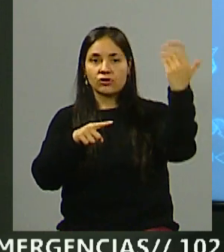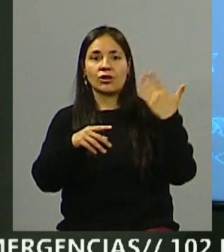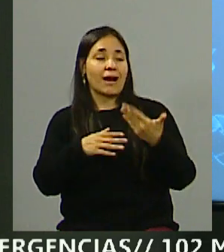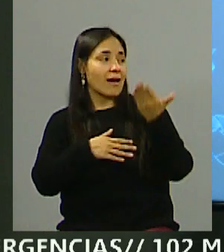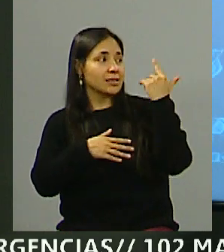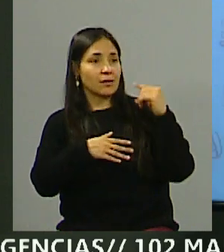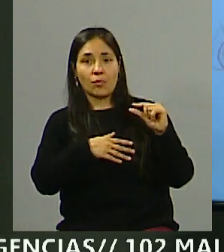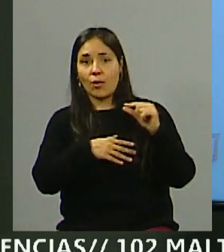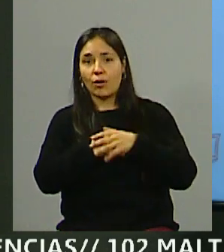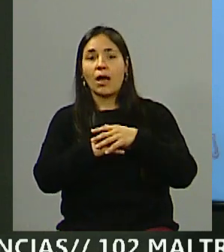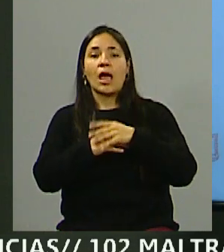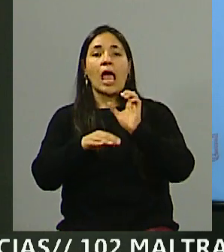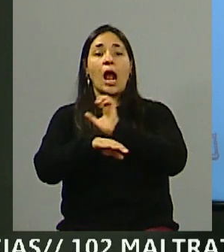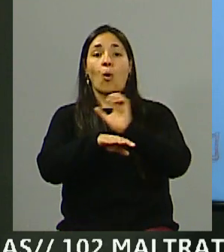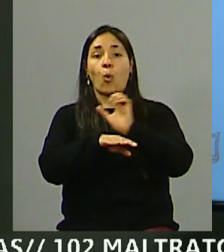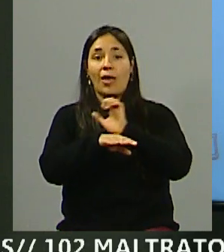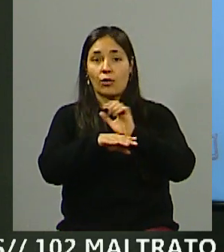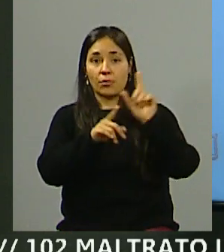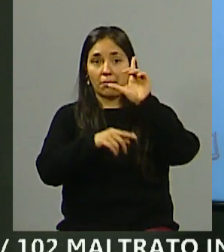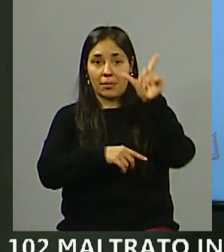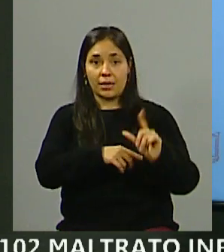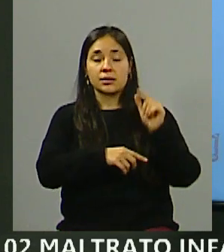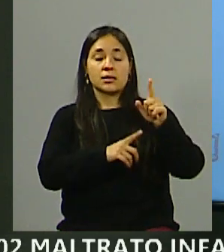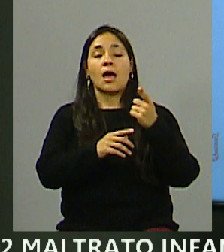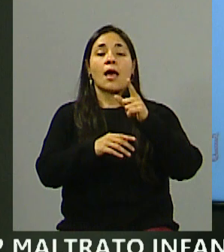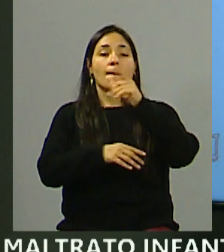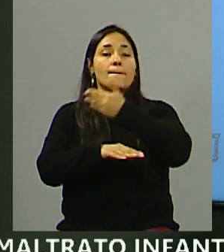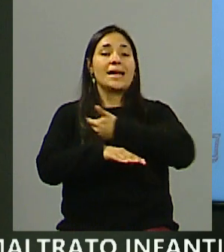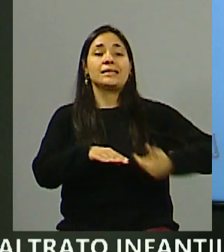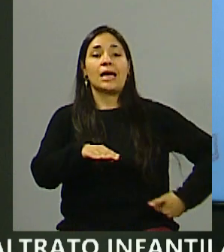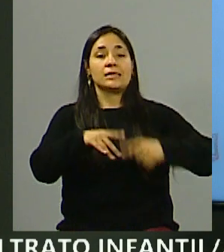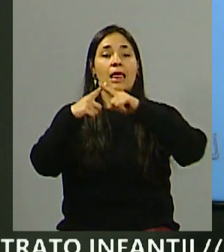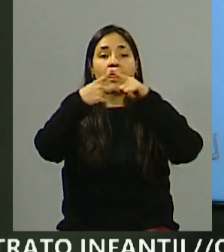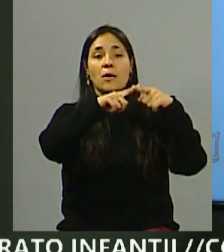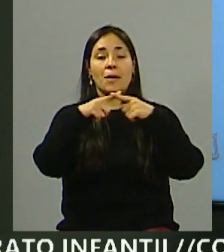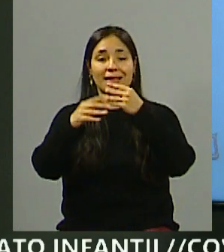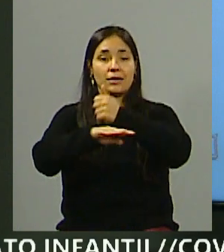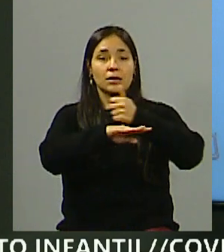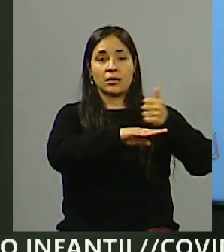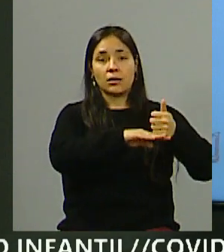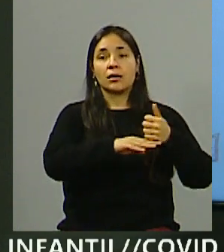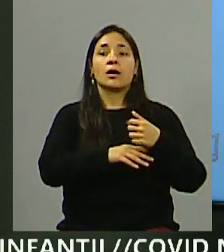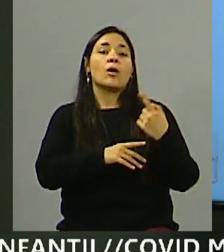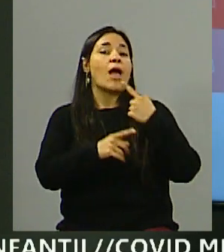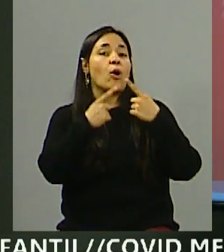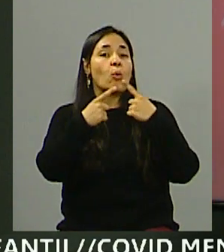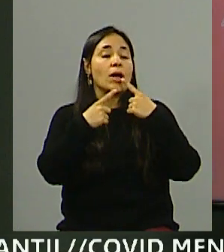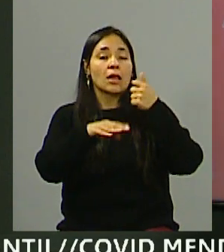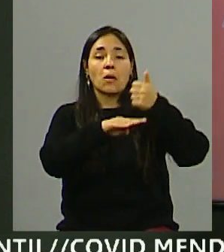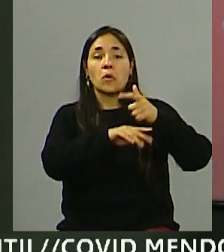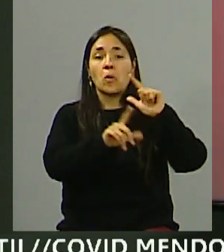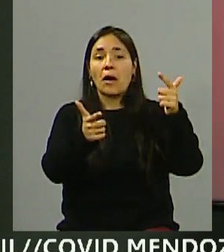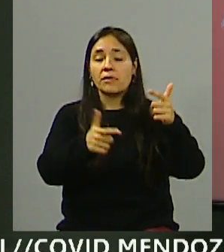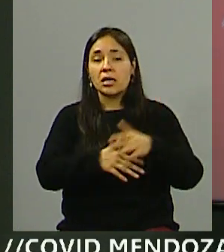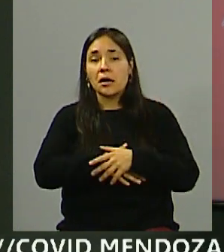tiempo en Ecuador se hizo el debate presidencial y alguien que no estaba en las encuestas